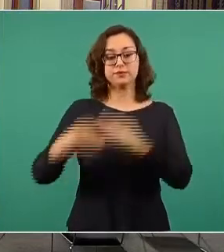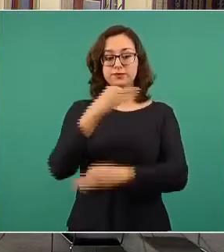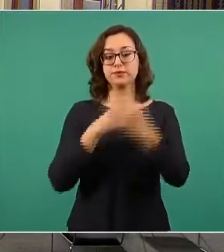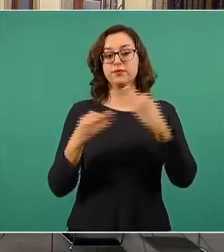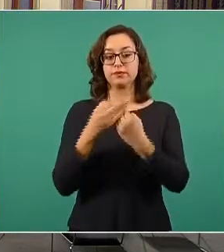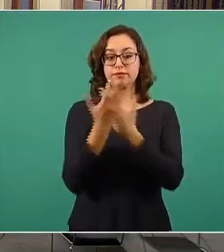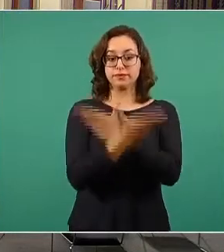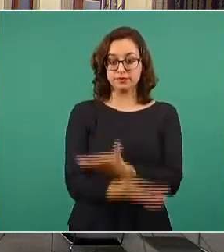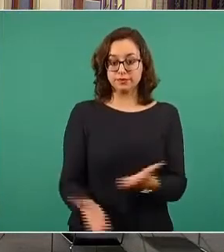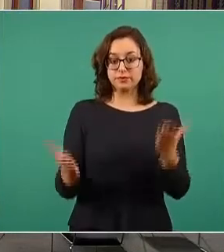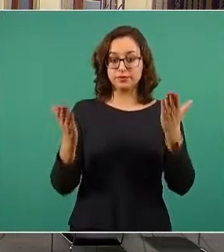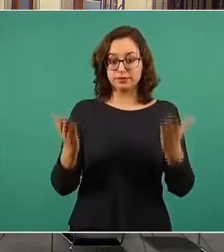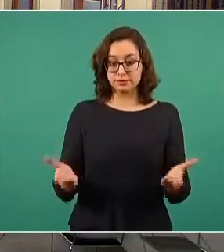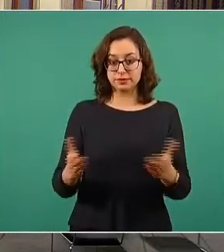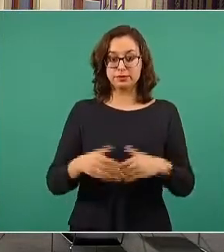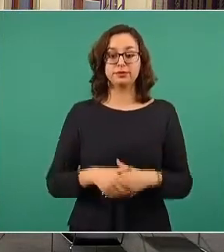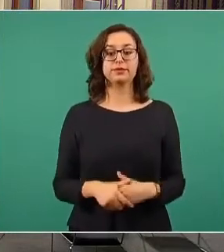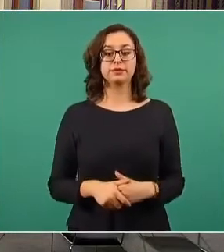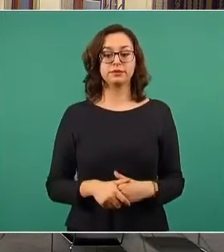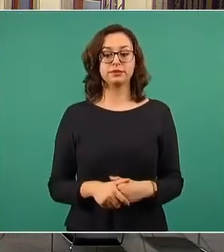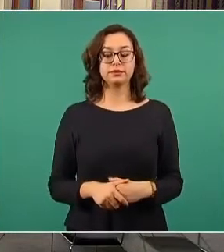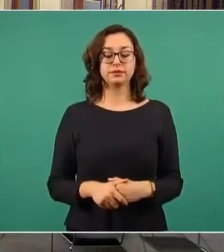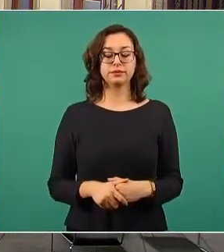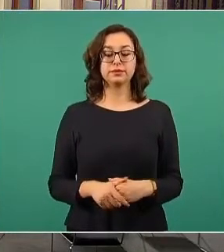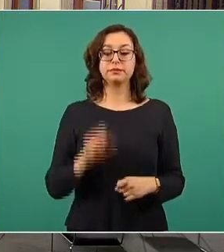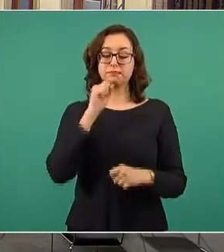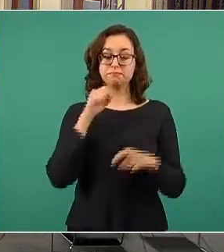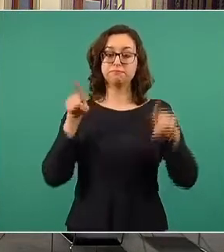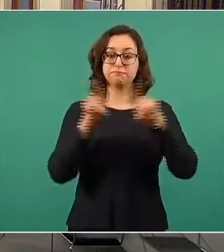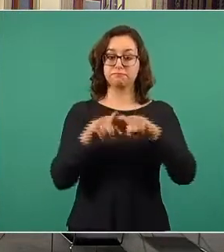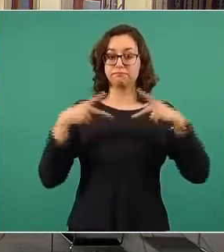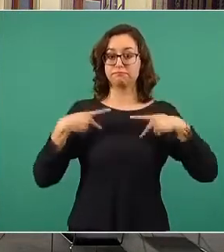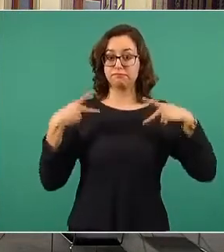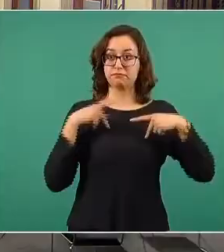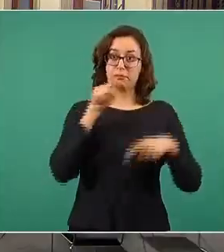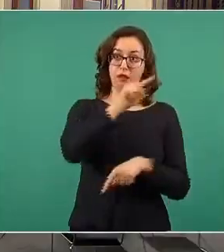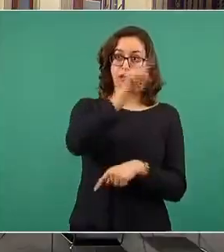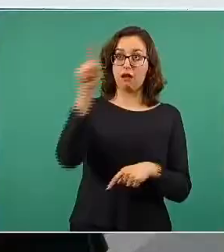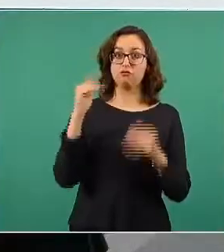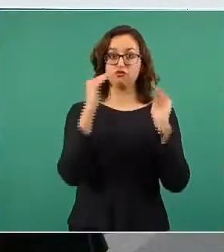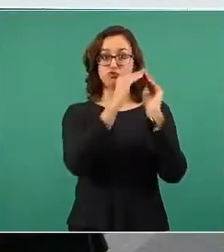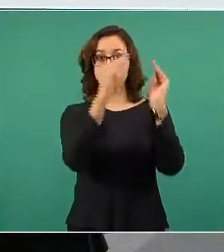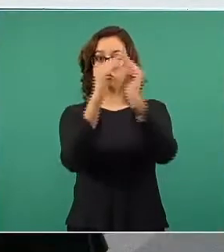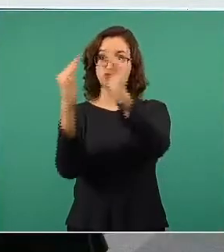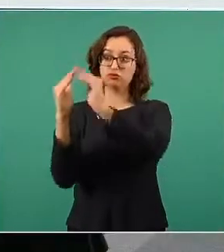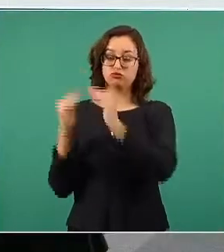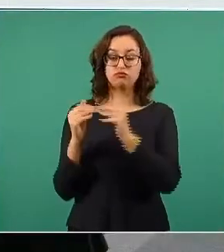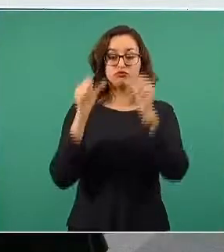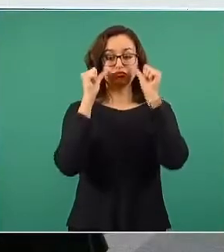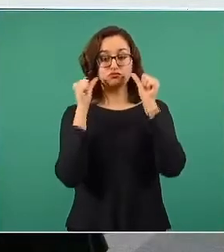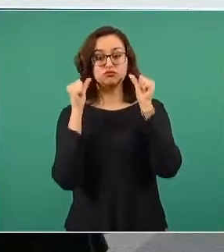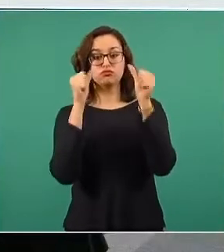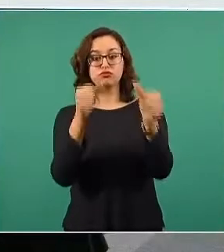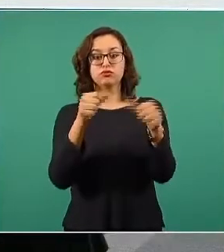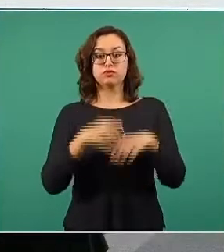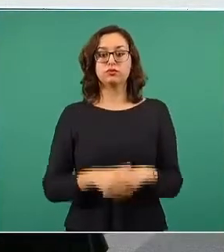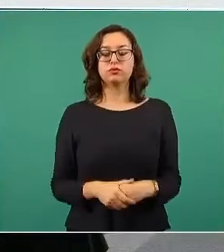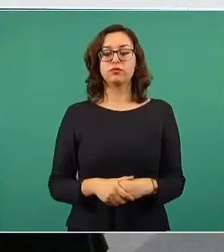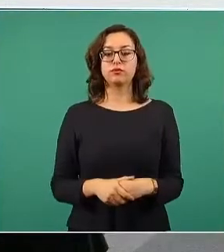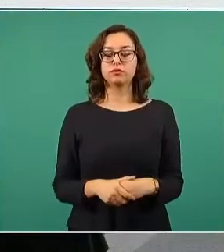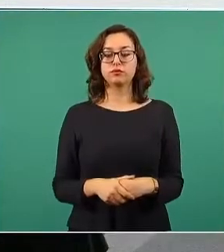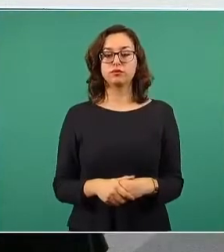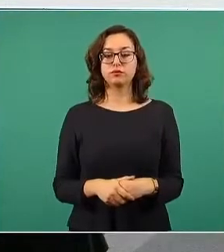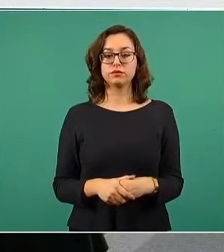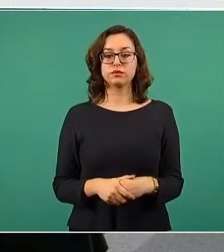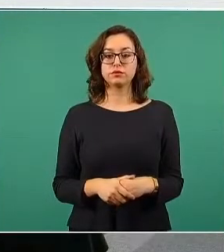Palacio Nacional y sobre todo en sus casas, a quienes están siguiendo a través de diferentes plataformas.